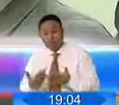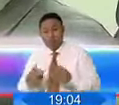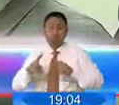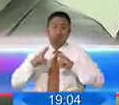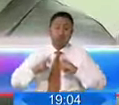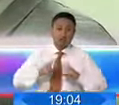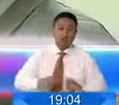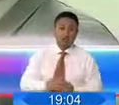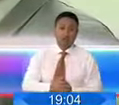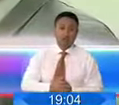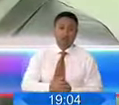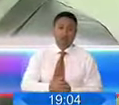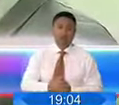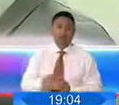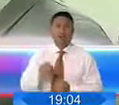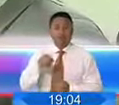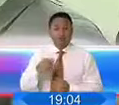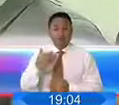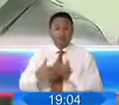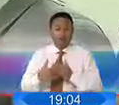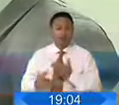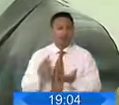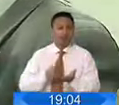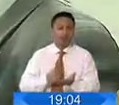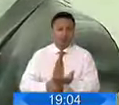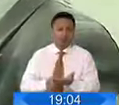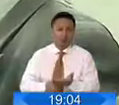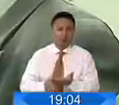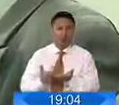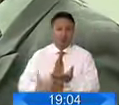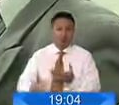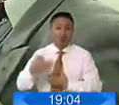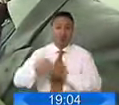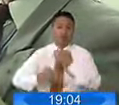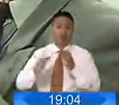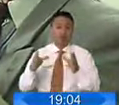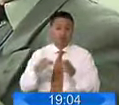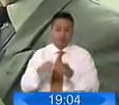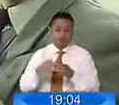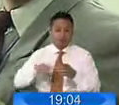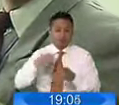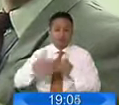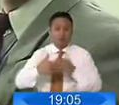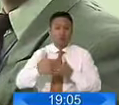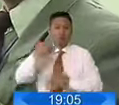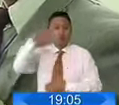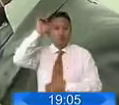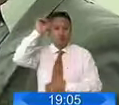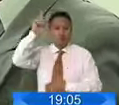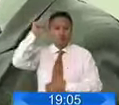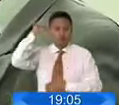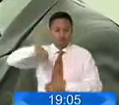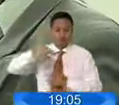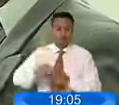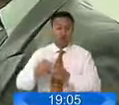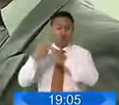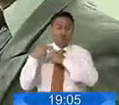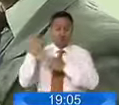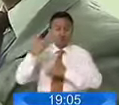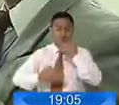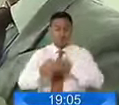investigaciones, y en ese sentido serán analizados y desde la función judicial se darán los pronunciamientos jurisdiccionales que le corresponden a